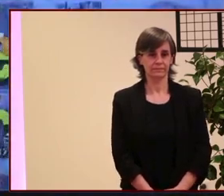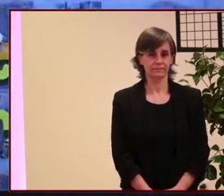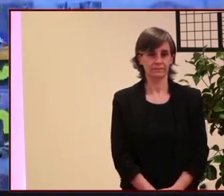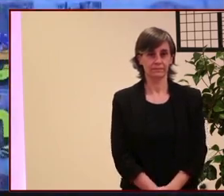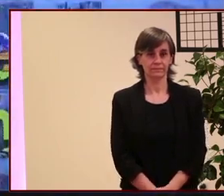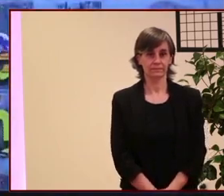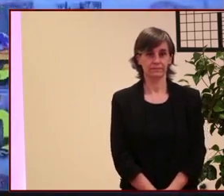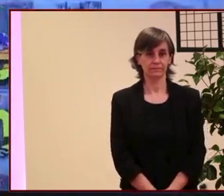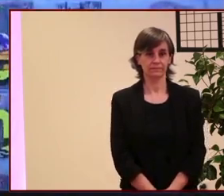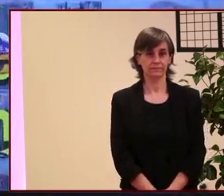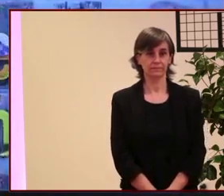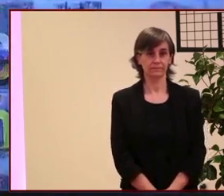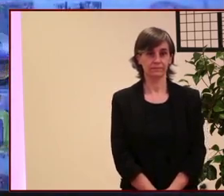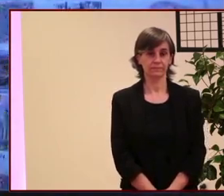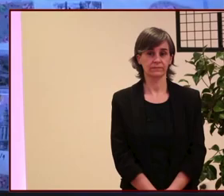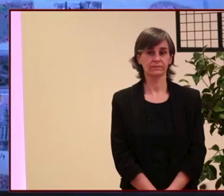y